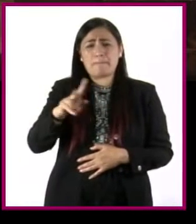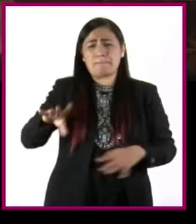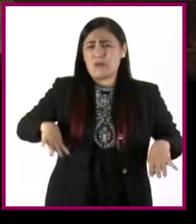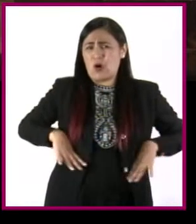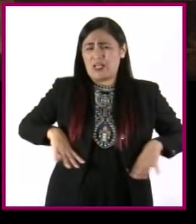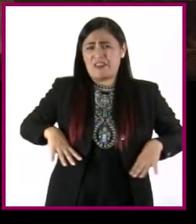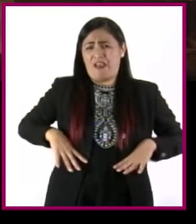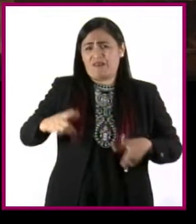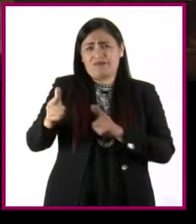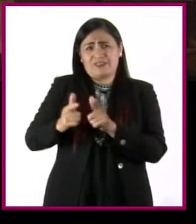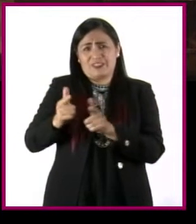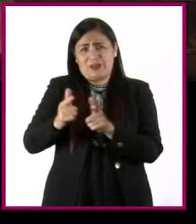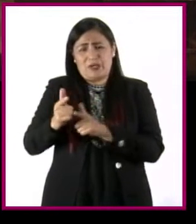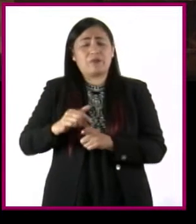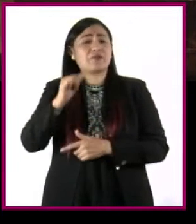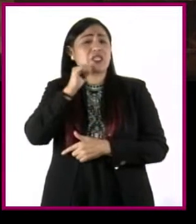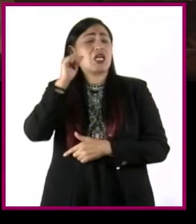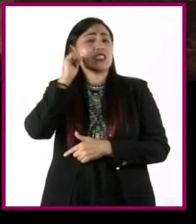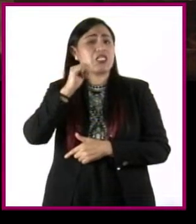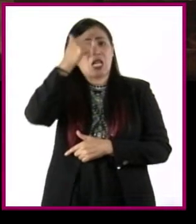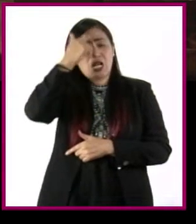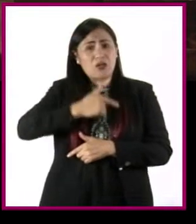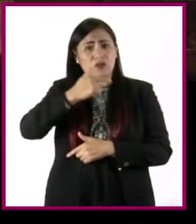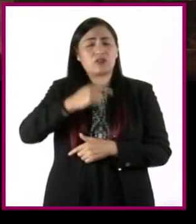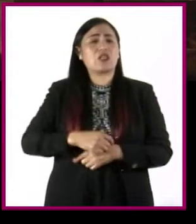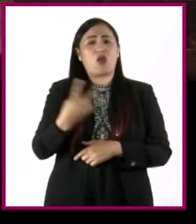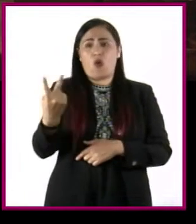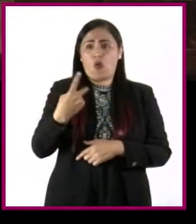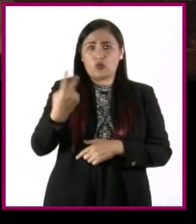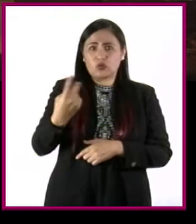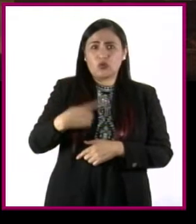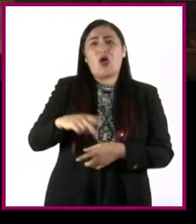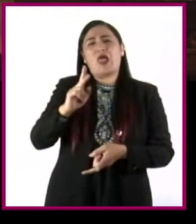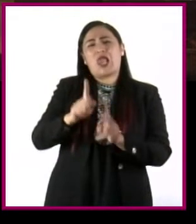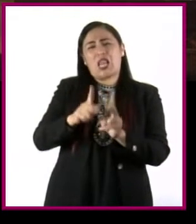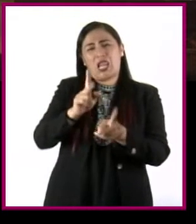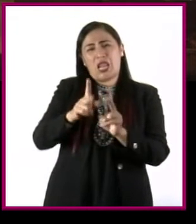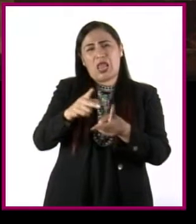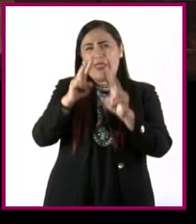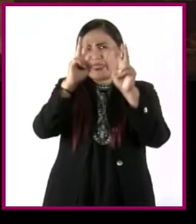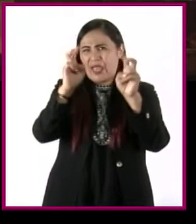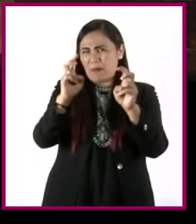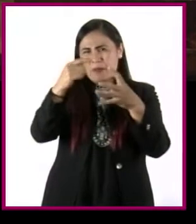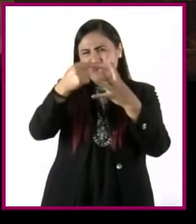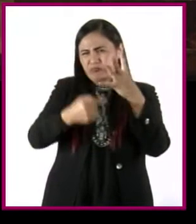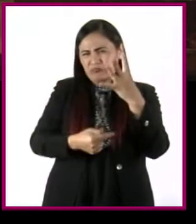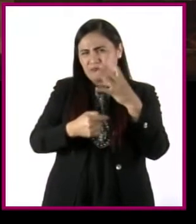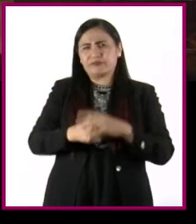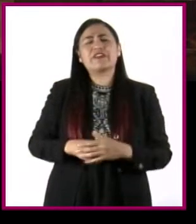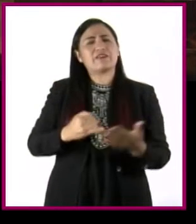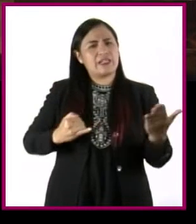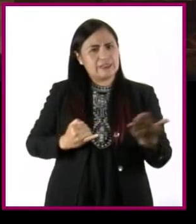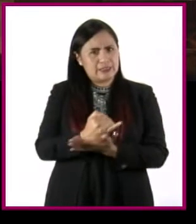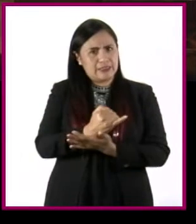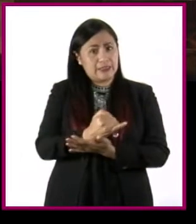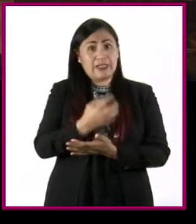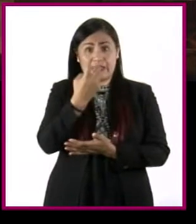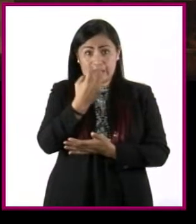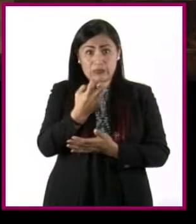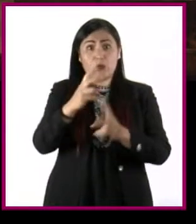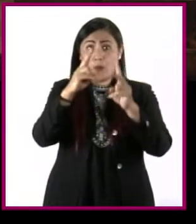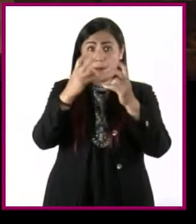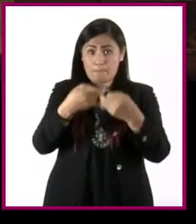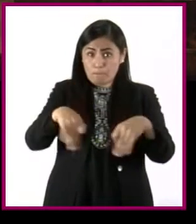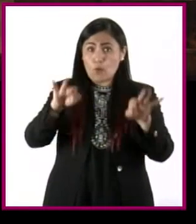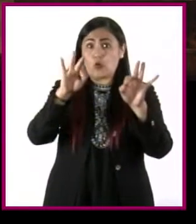noche, cuando regresamos de la escuela, Juanma y yo nos desvelamos hablando y hablando del tema. Y decidimos que como es tan importante, no